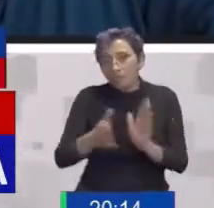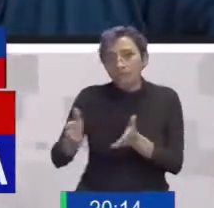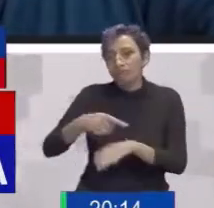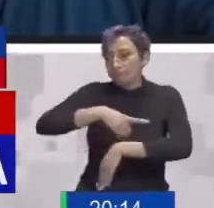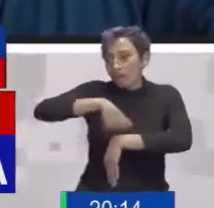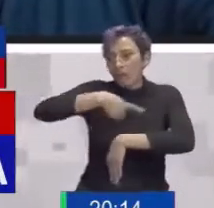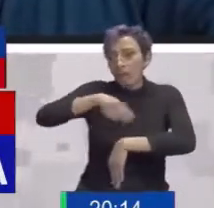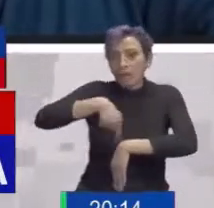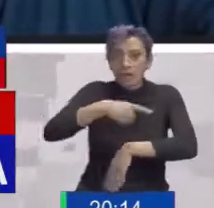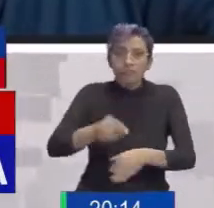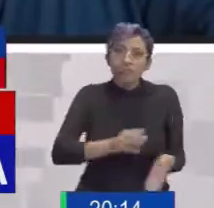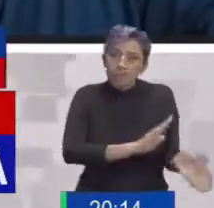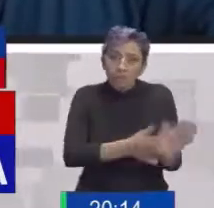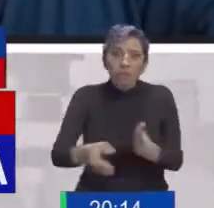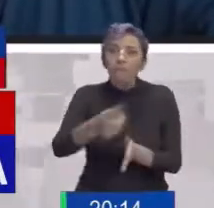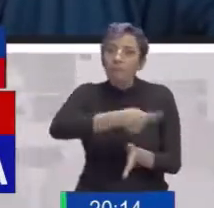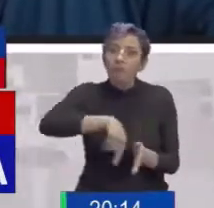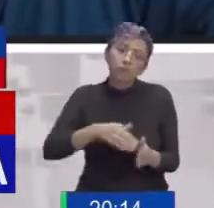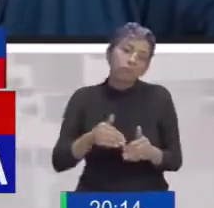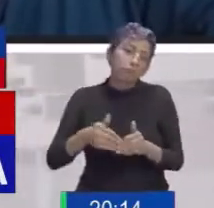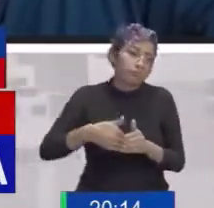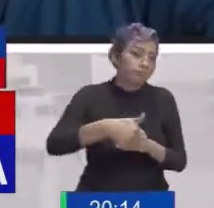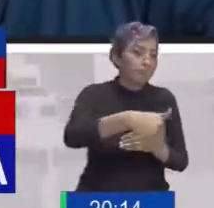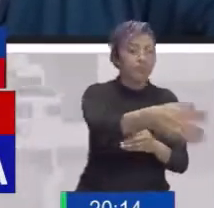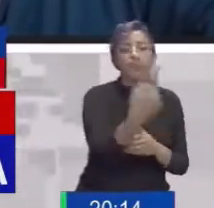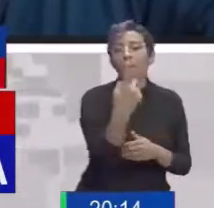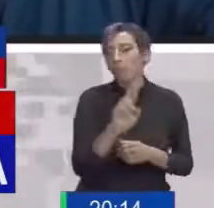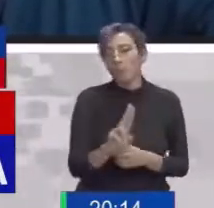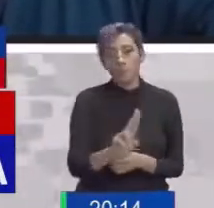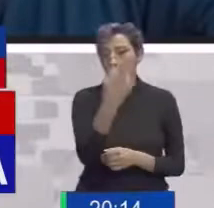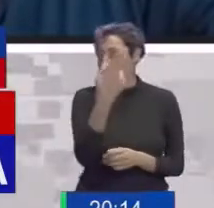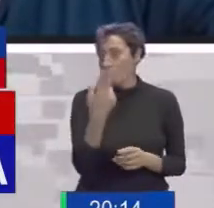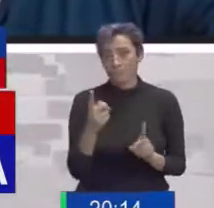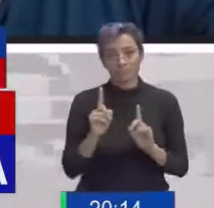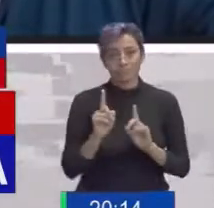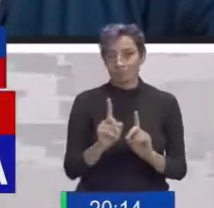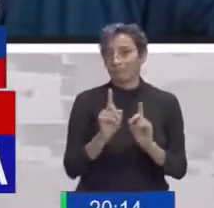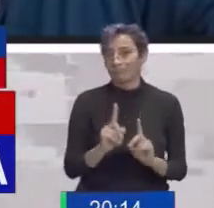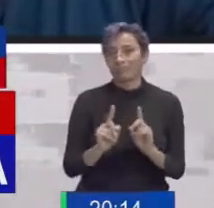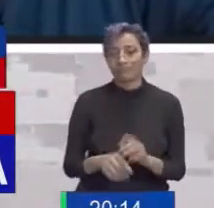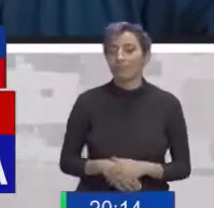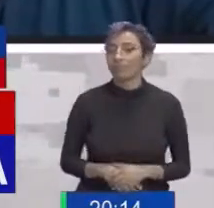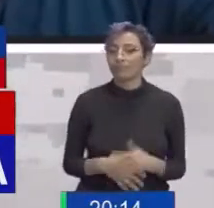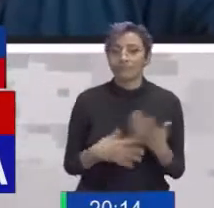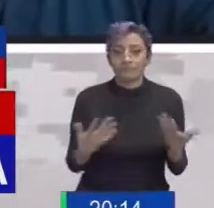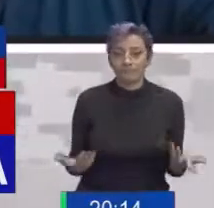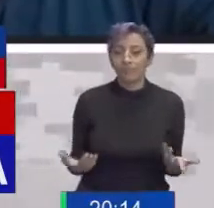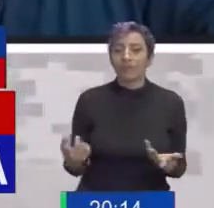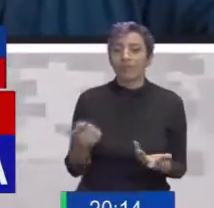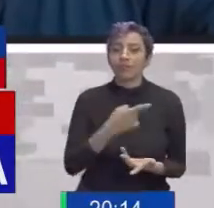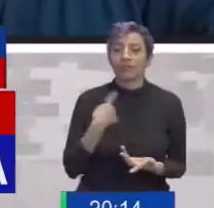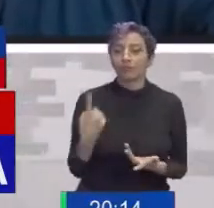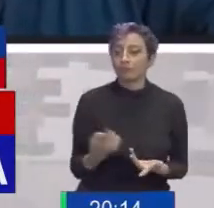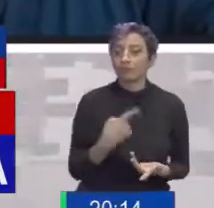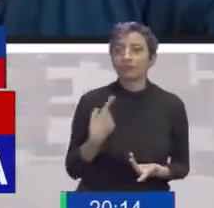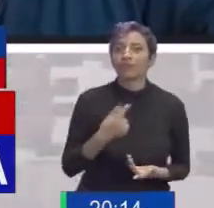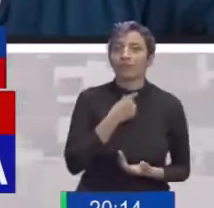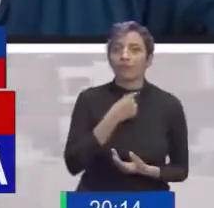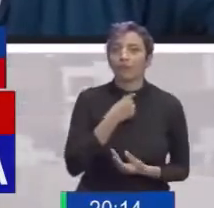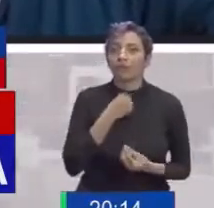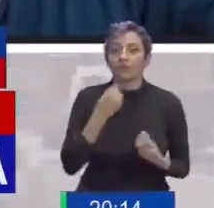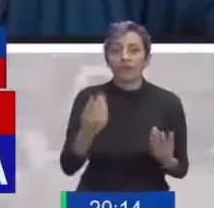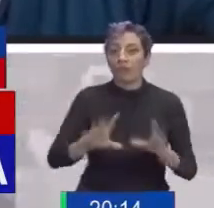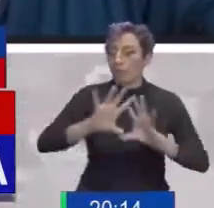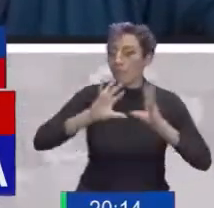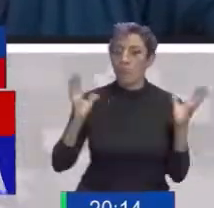ni con viajar a otros países y que se hagan colectas de miles y miles de dólares, porque no hay todavía en el